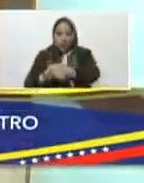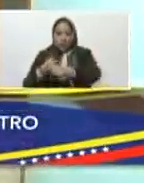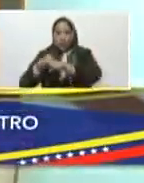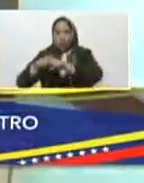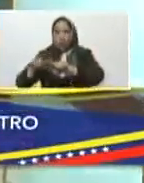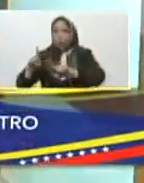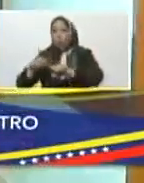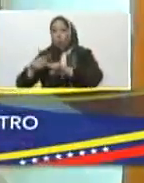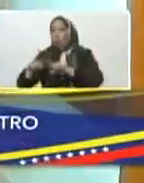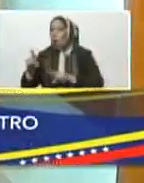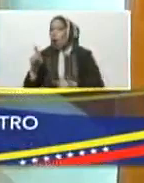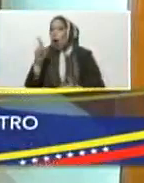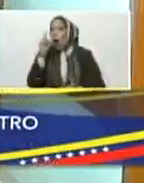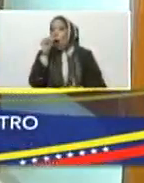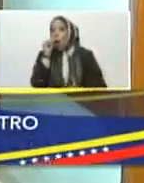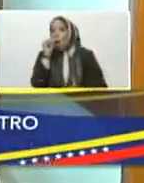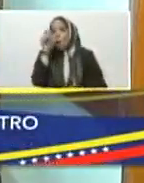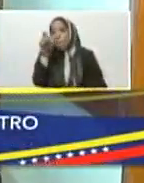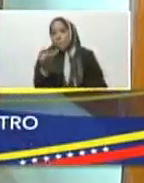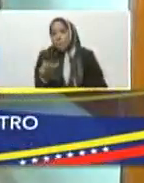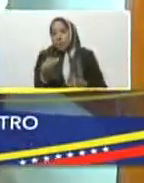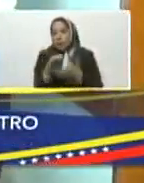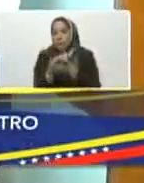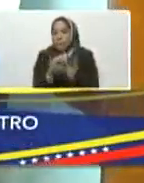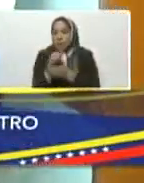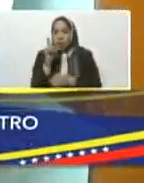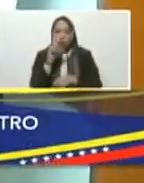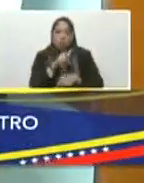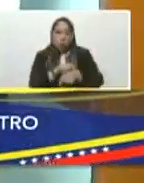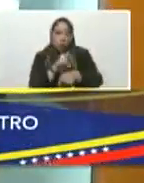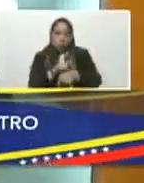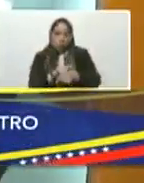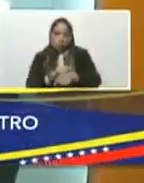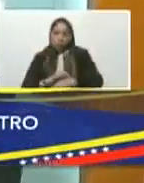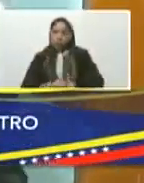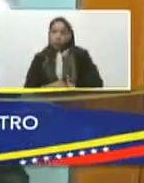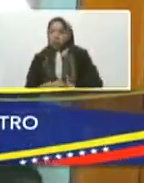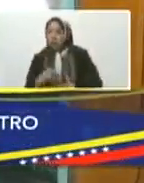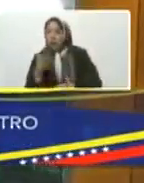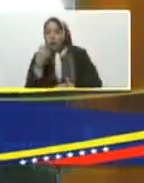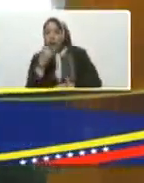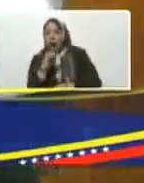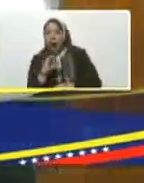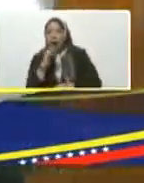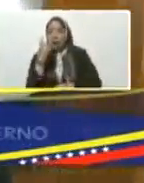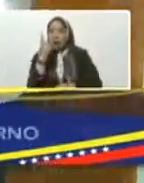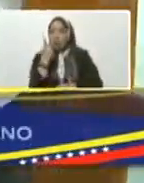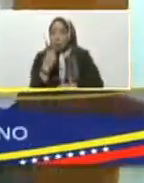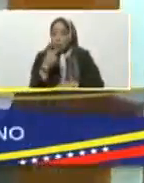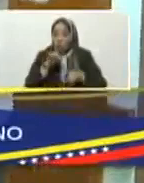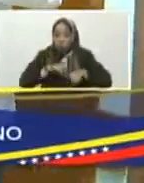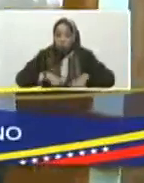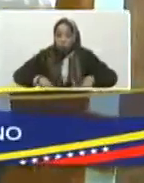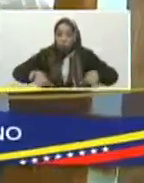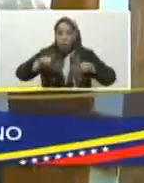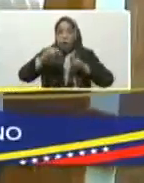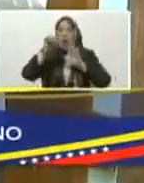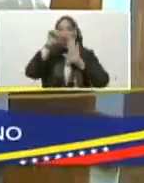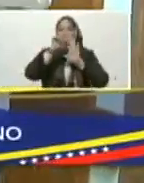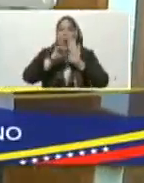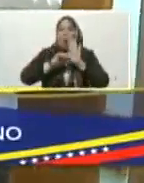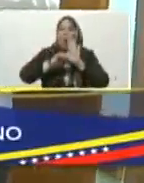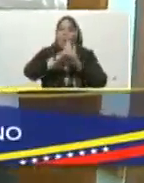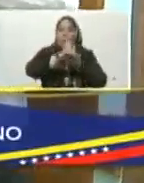Magali Gutiérrez. Estos son los quirófanos, presidente. Mire qué maravilla, tenemos dos quirófanos, el quirófano A, el quirófano B, con toda una serie de equipos